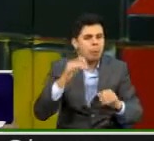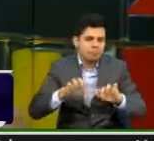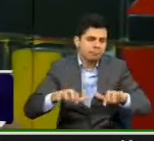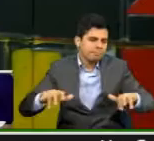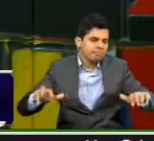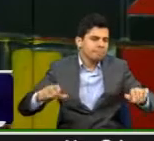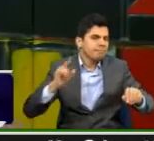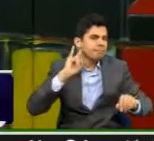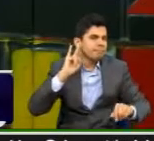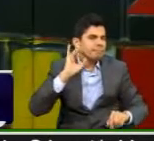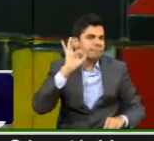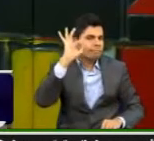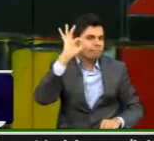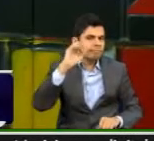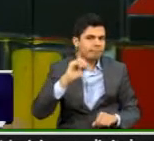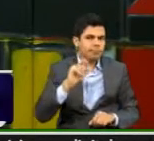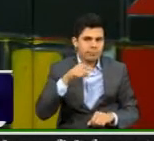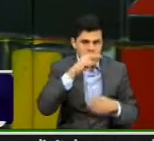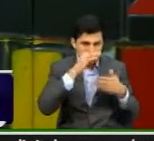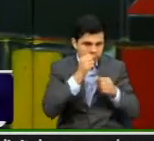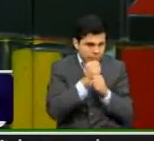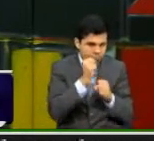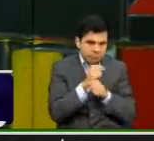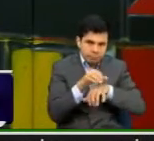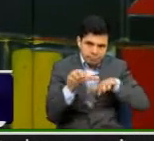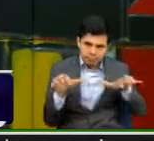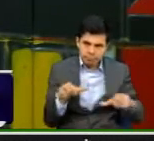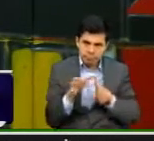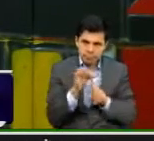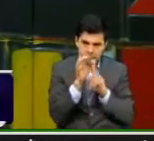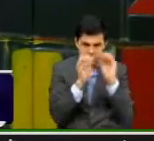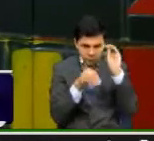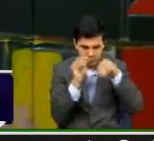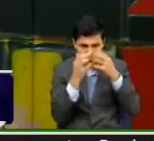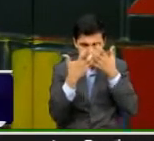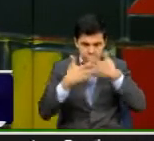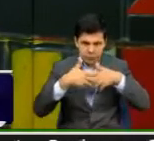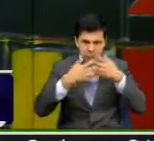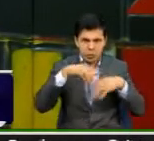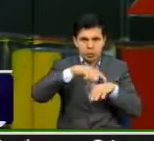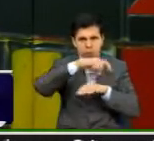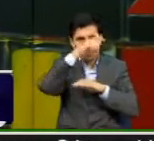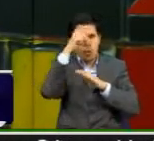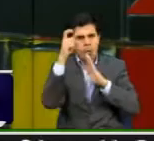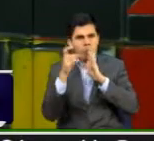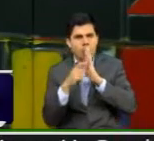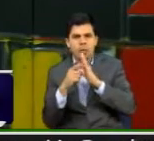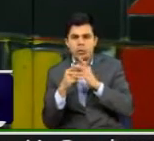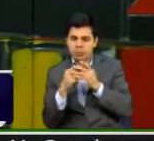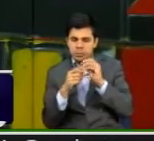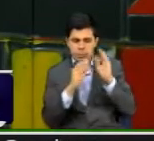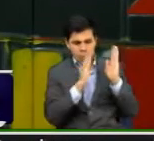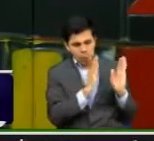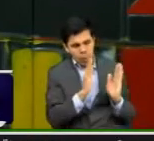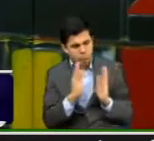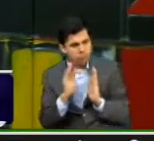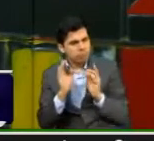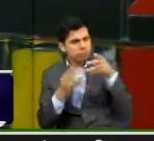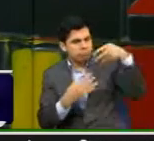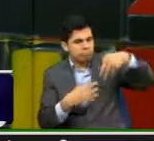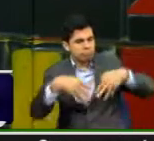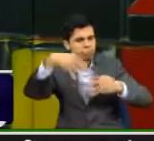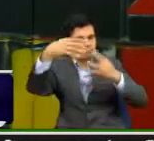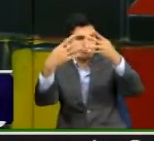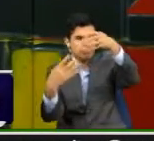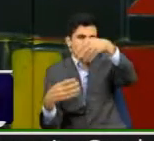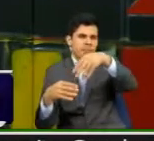debe trabajarse con ellos la música bien estructurada, bien temperada, como decía Bach. Entonces, es importante,